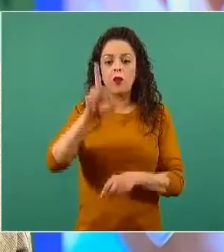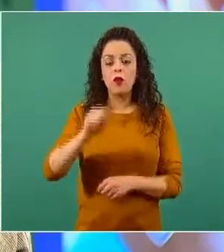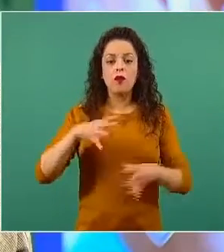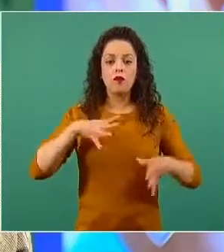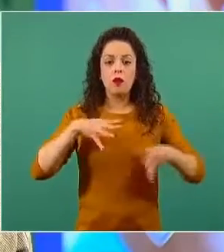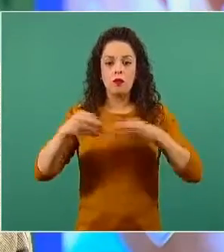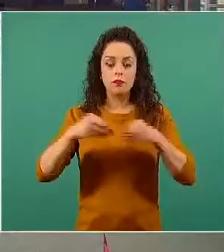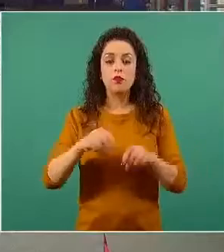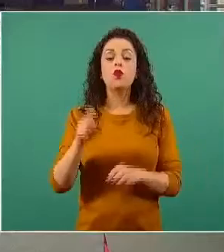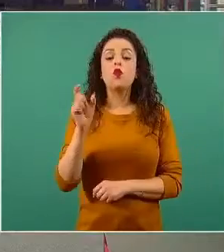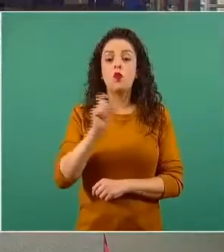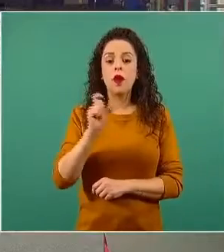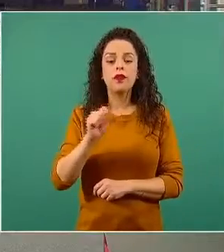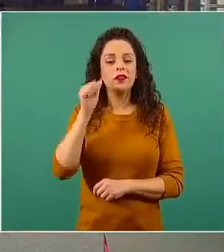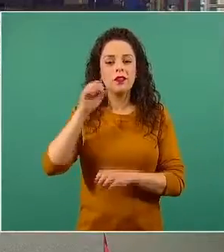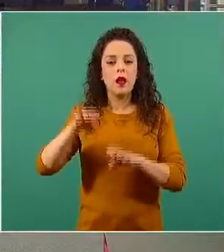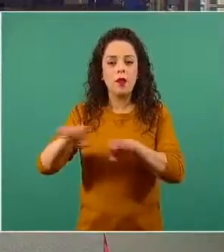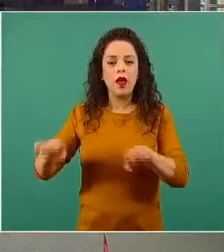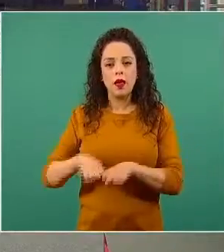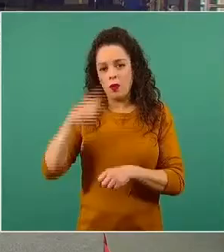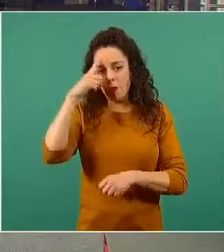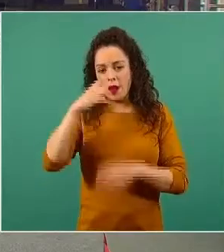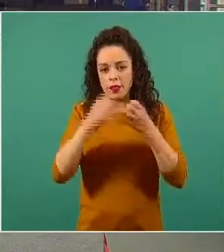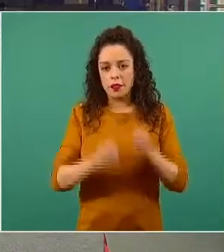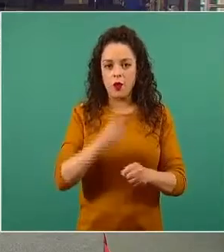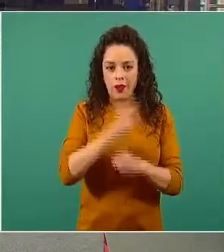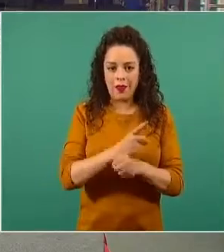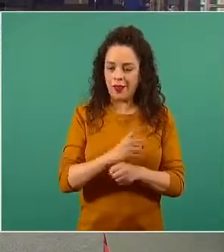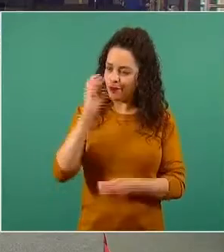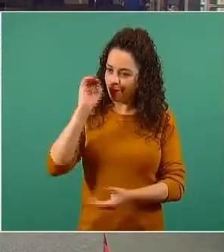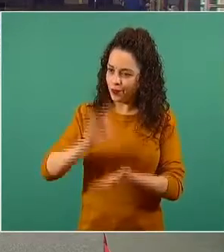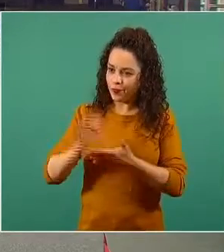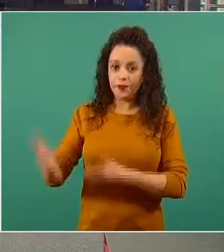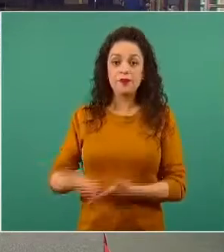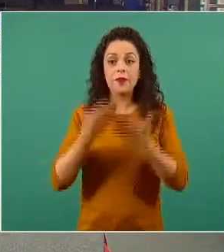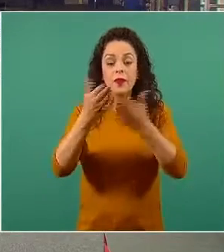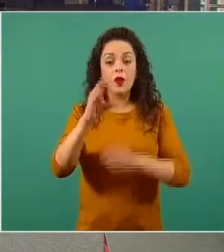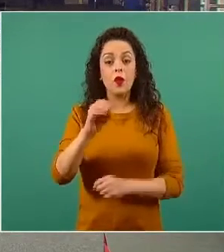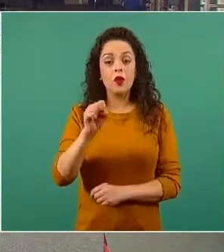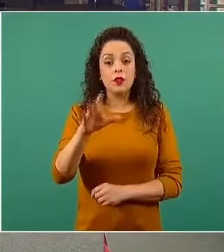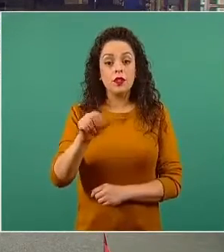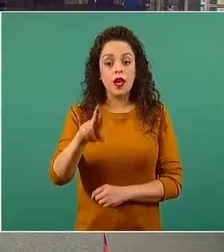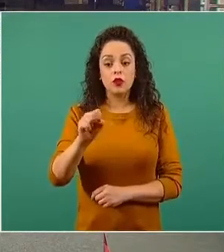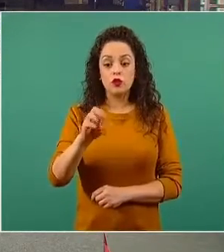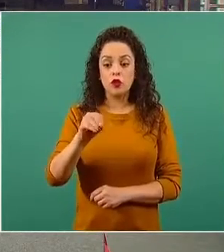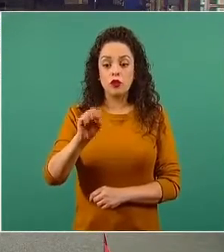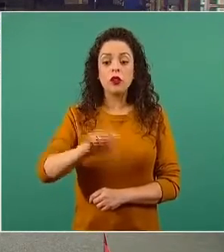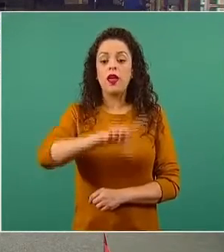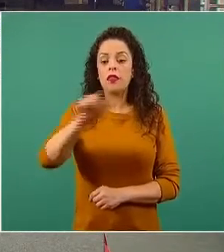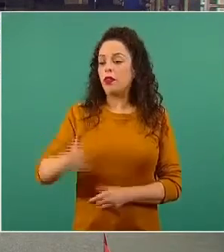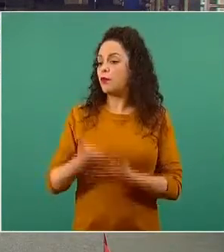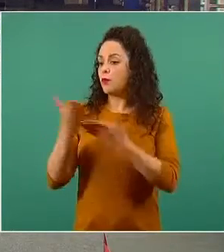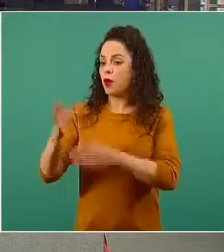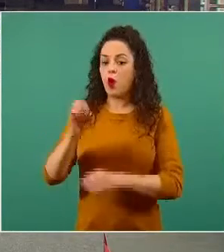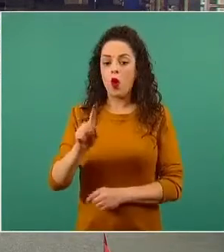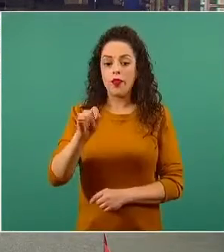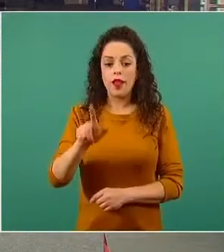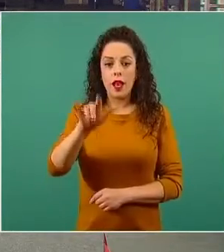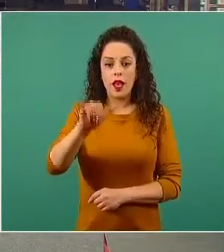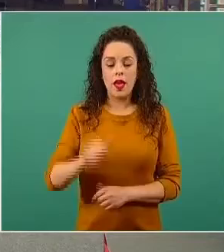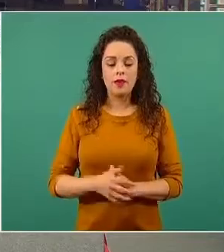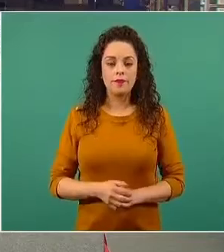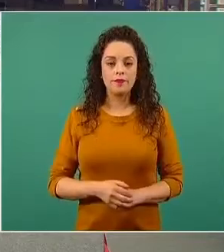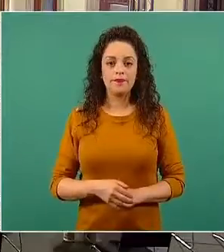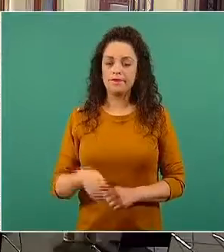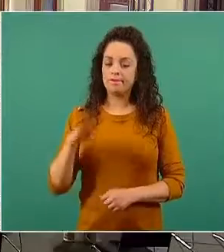Gabinete de Seguridad. Muchas gracias. Óscar Sosa, por favor. Y nos seguimos aquí con Otilia y regresamos a este lado.